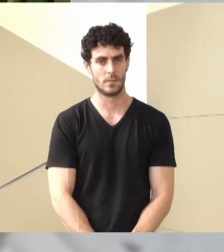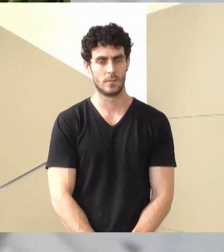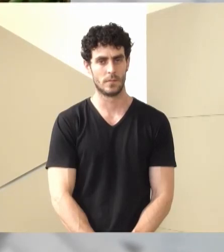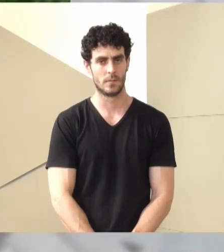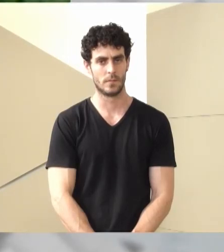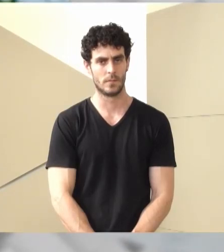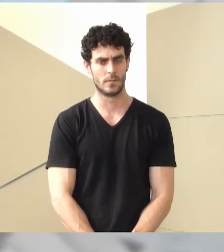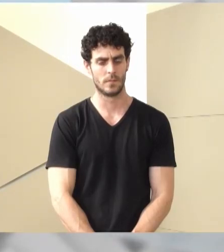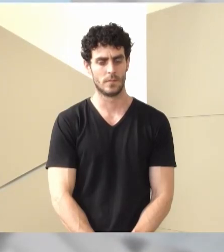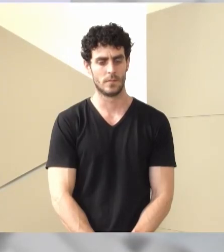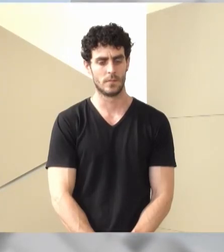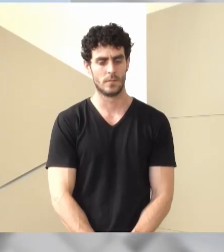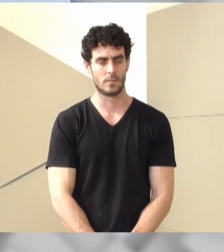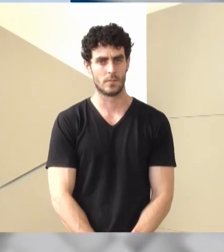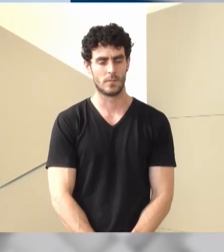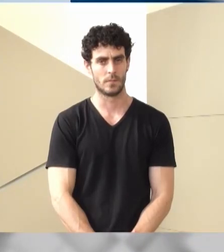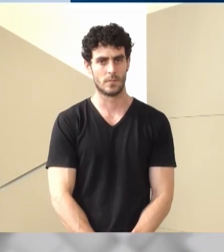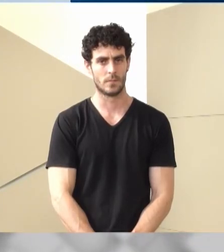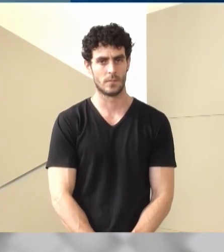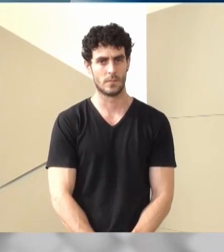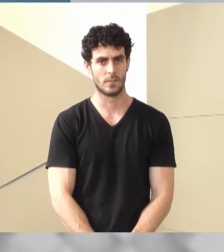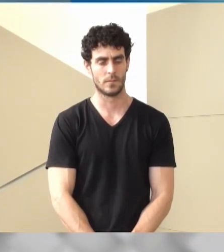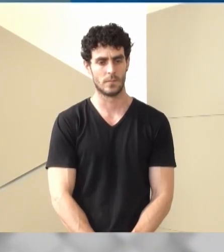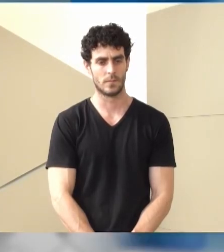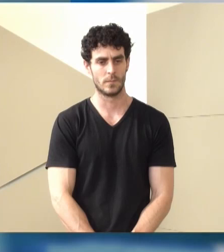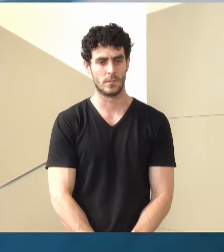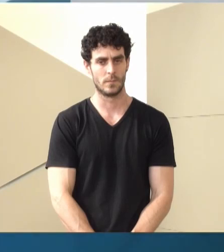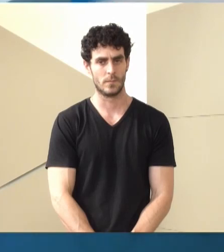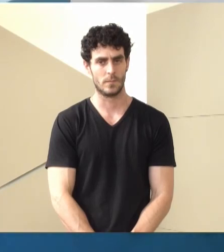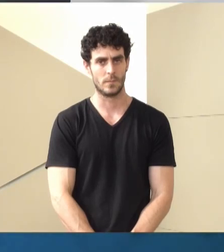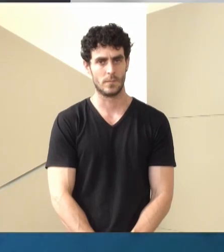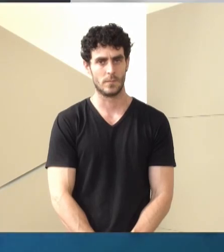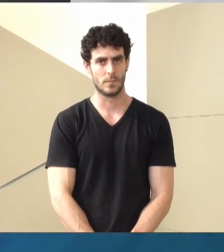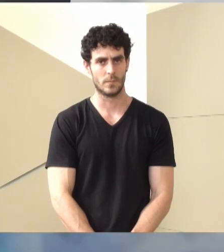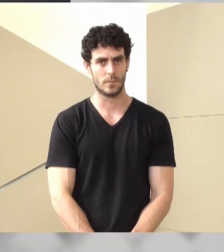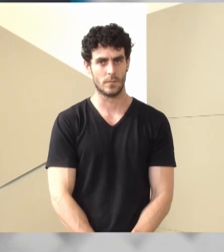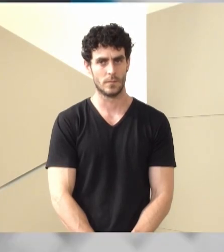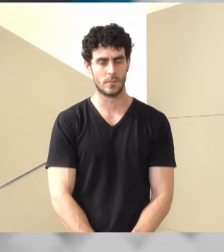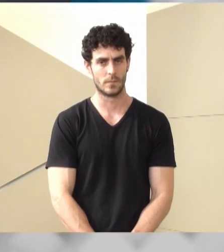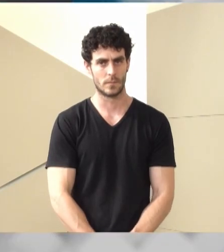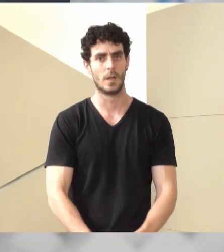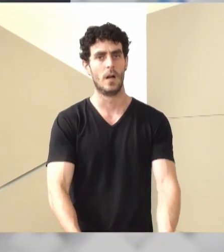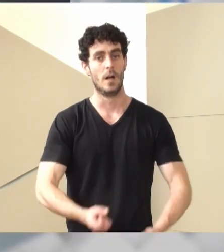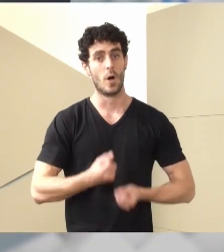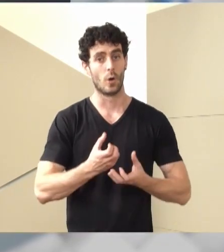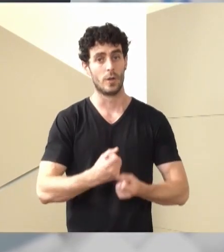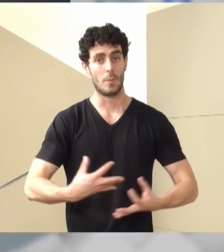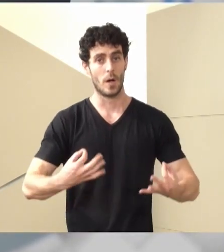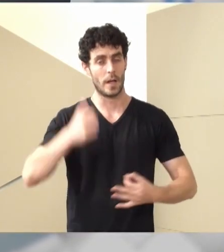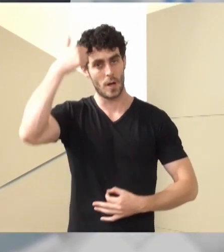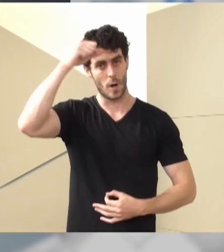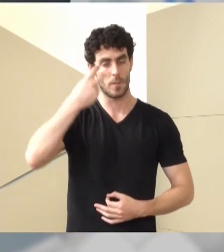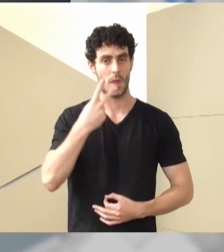buen seguro agrario que garantice tu tranquilidad. Agroseguro. Trabaja sobre seguro. Y les contamos ahora que dos hombres